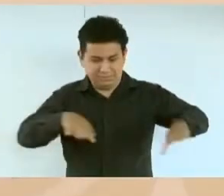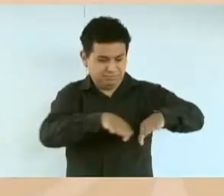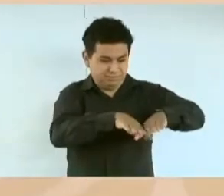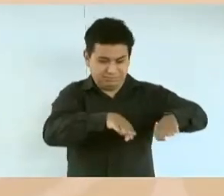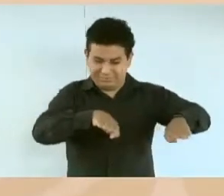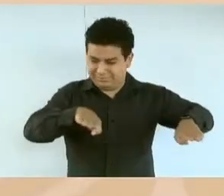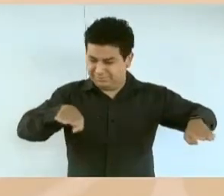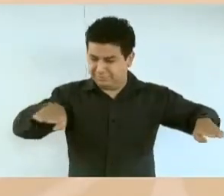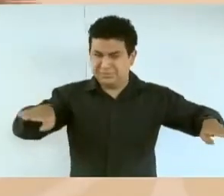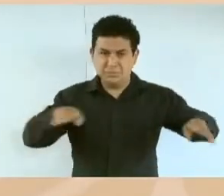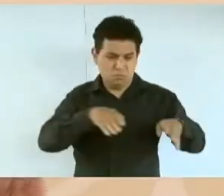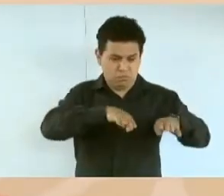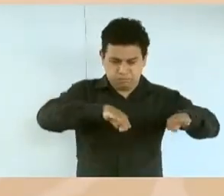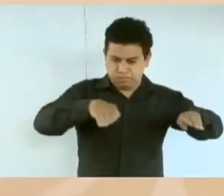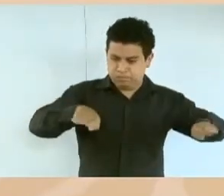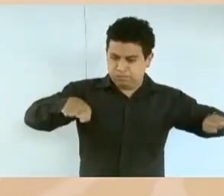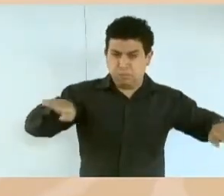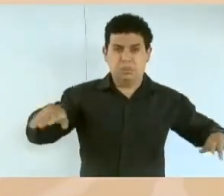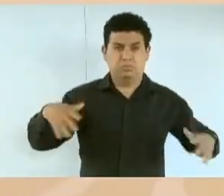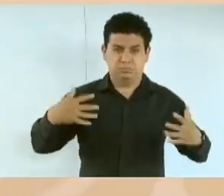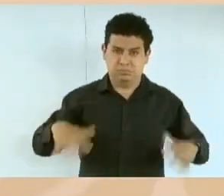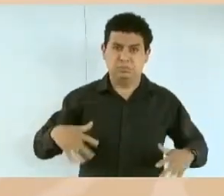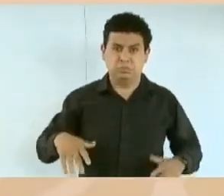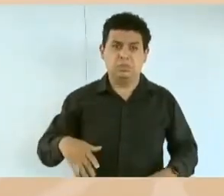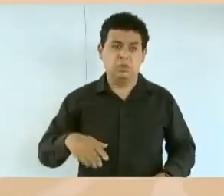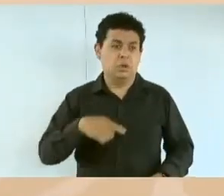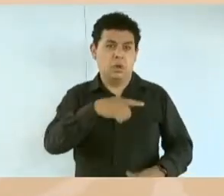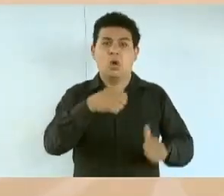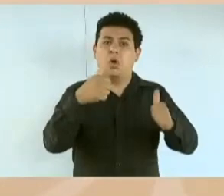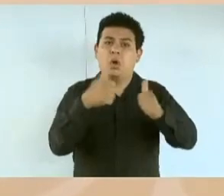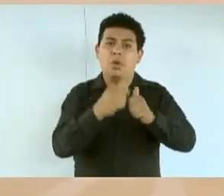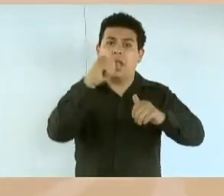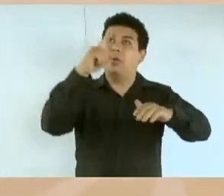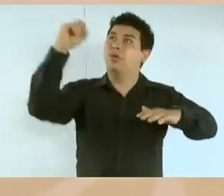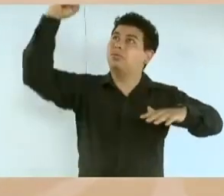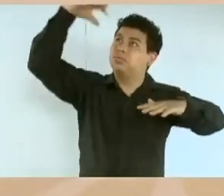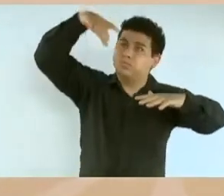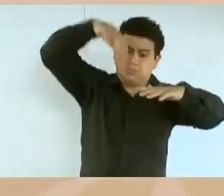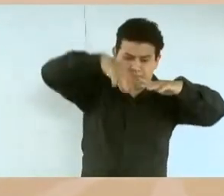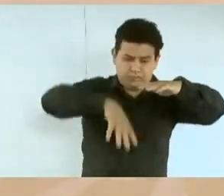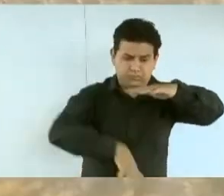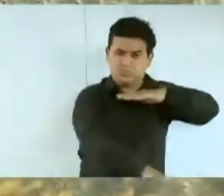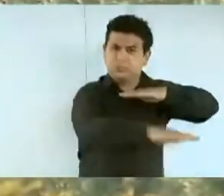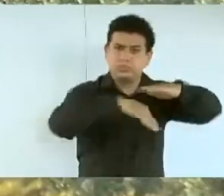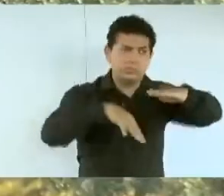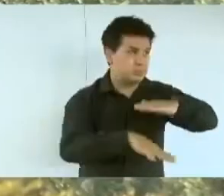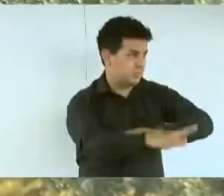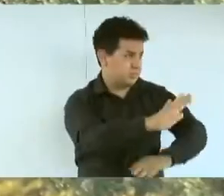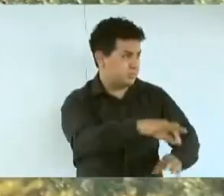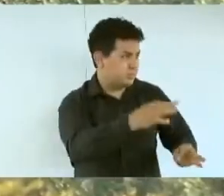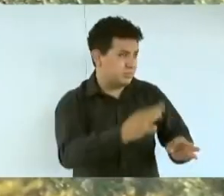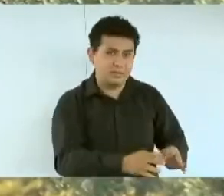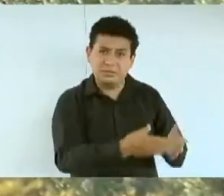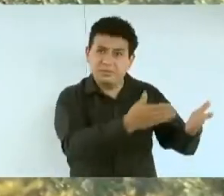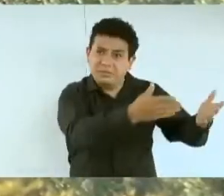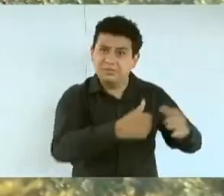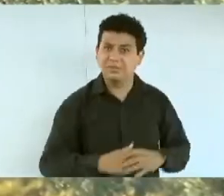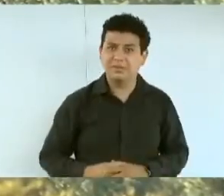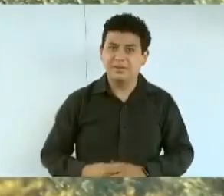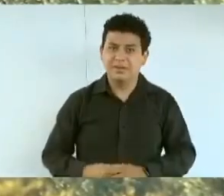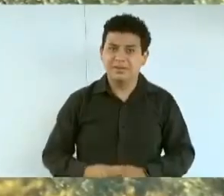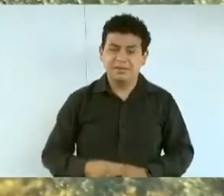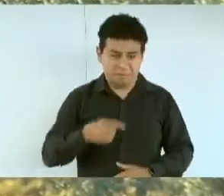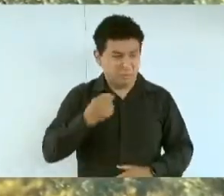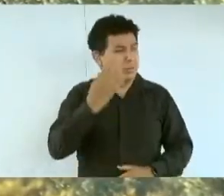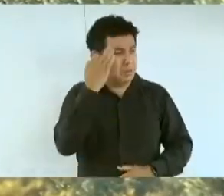también con sus sistemas de drenaje donde se requiere. Imagínense cuánto va a